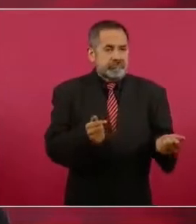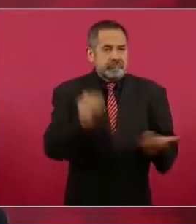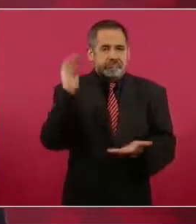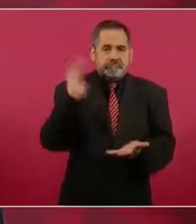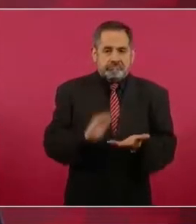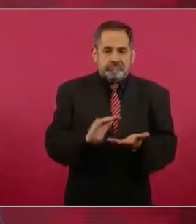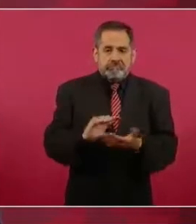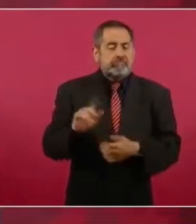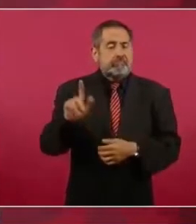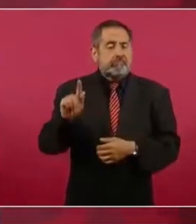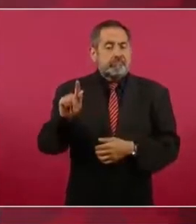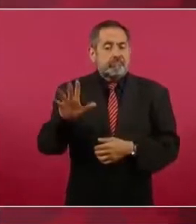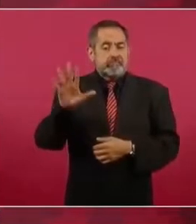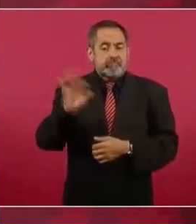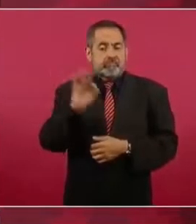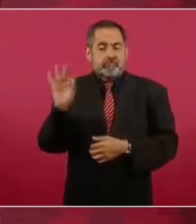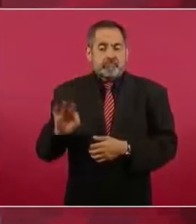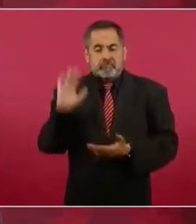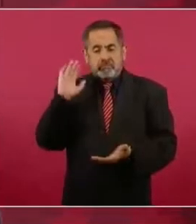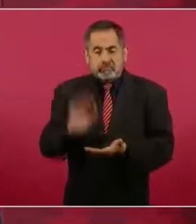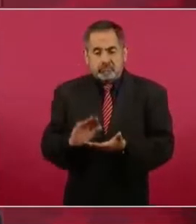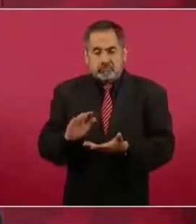75%.